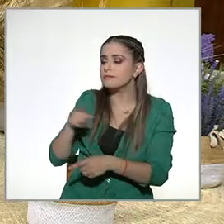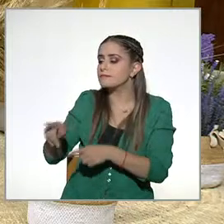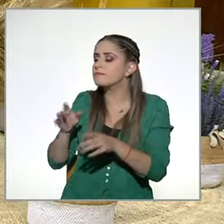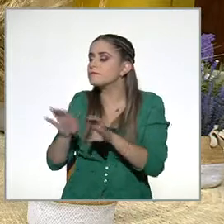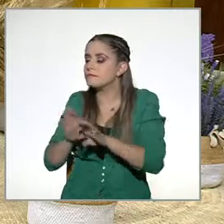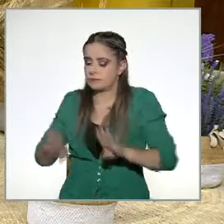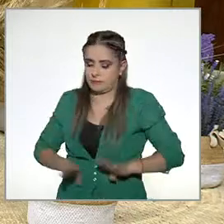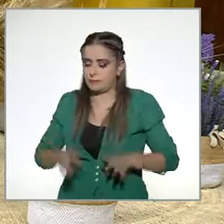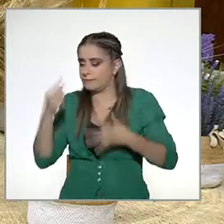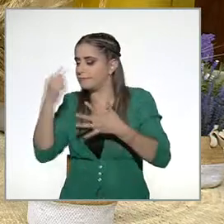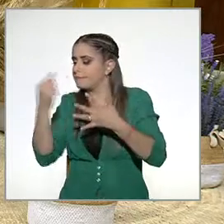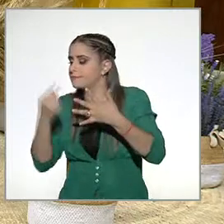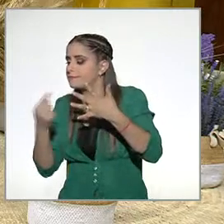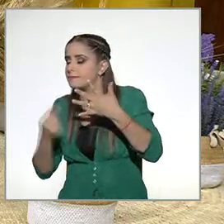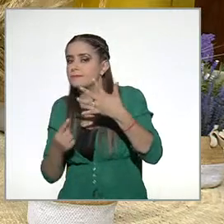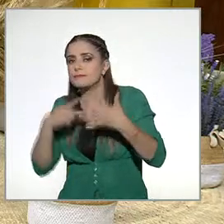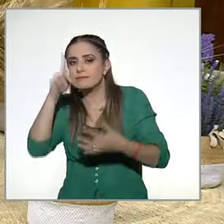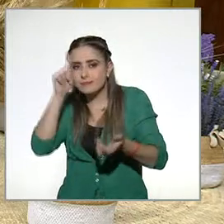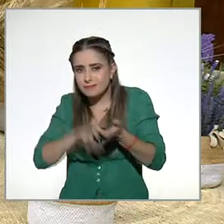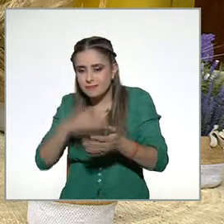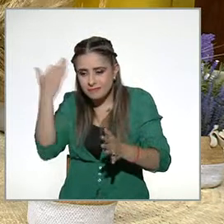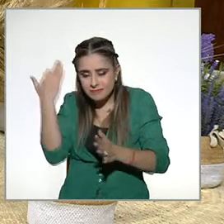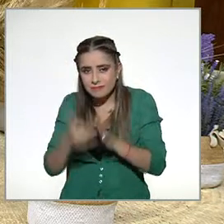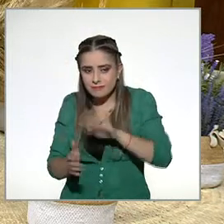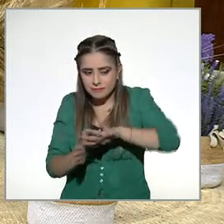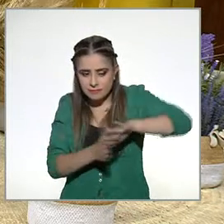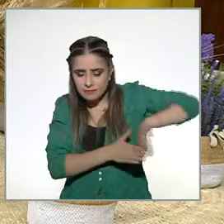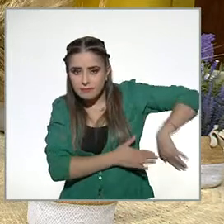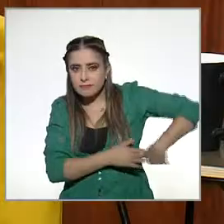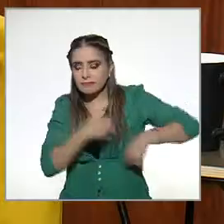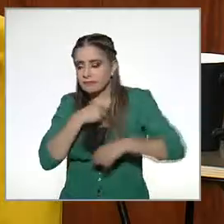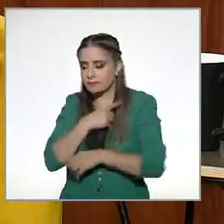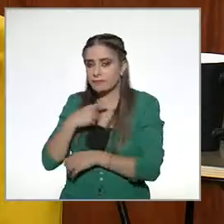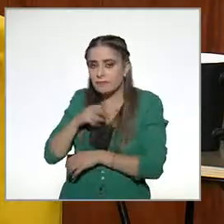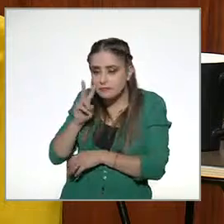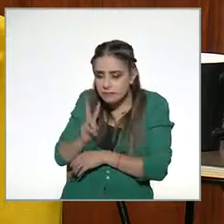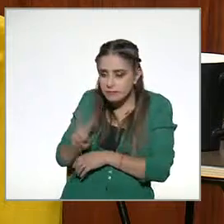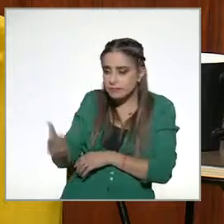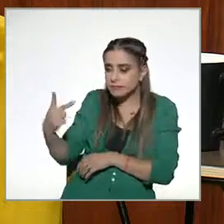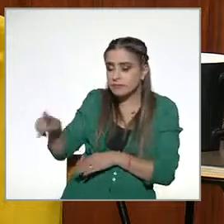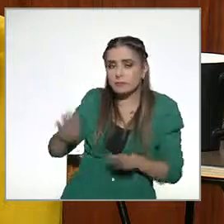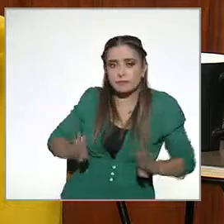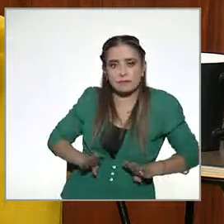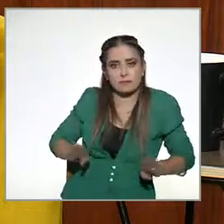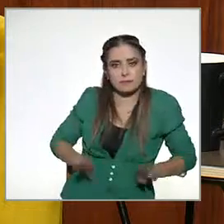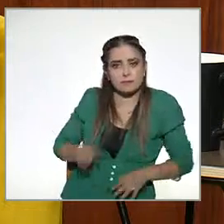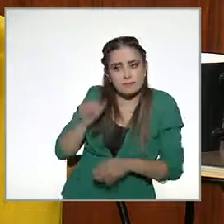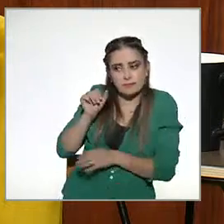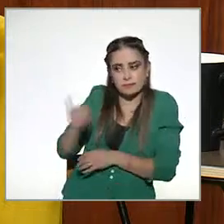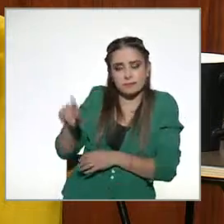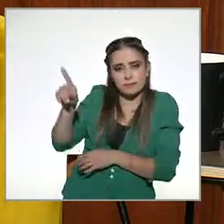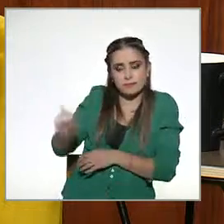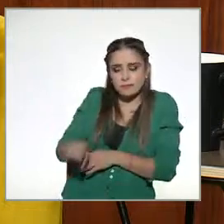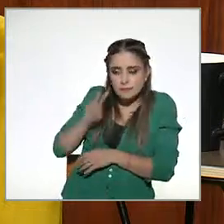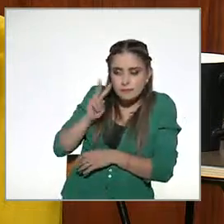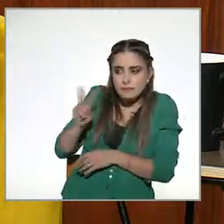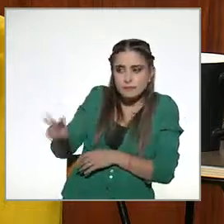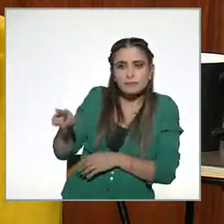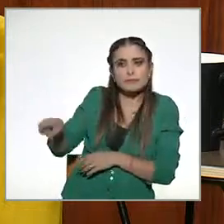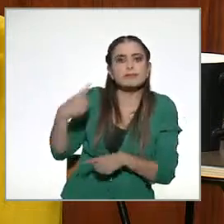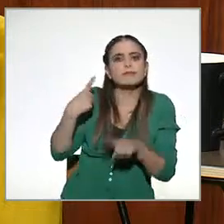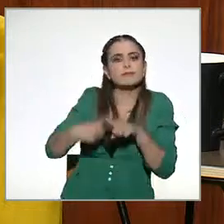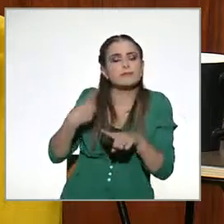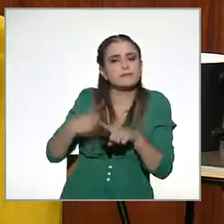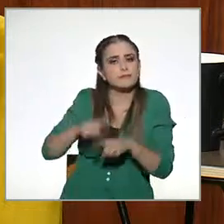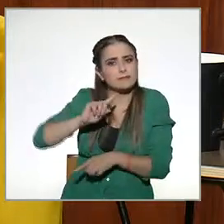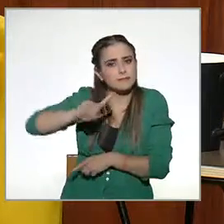seas, pero no los observamos. O sea, la observación es mucho más allá de mirar, que es observar quién es ese niño y